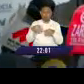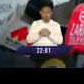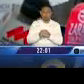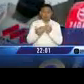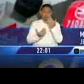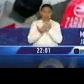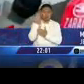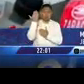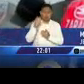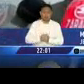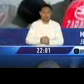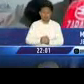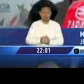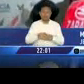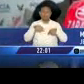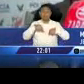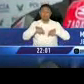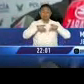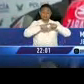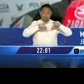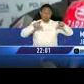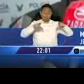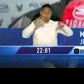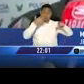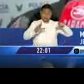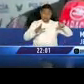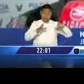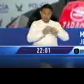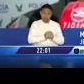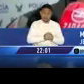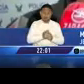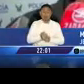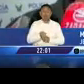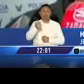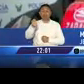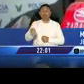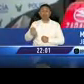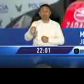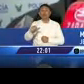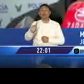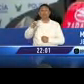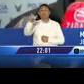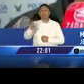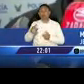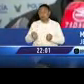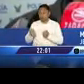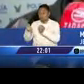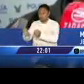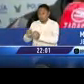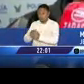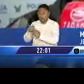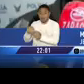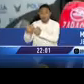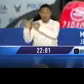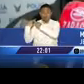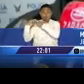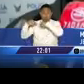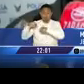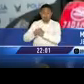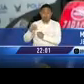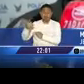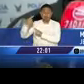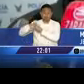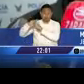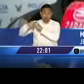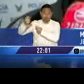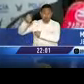distribución, una vez que tenían ya el material procesado, es entregado a terceras personas, ¿quién se encargarían de introducir